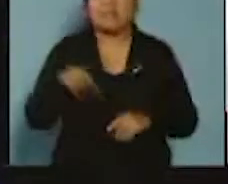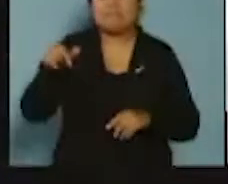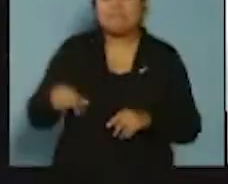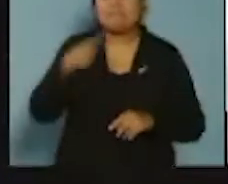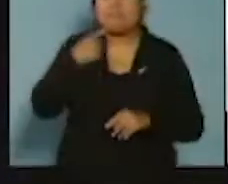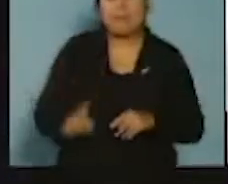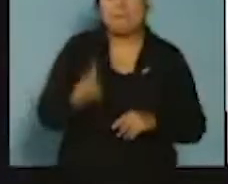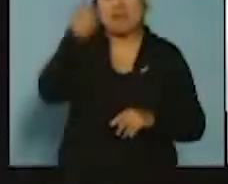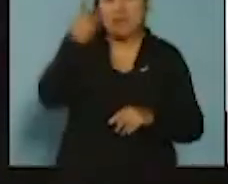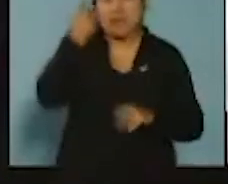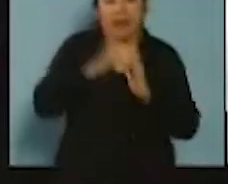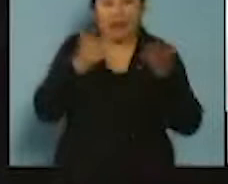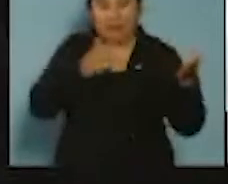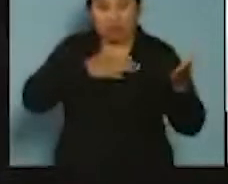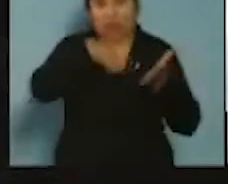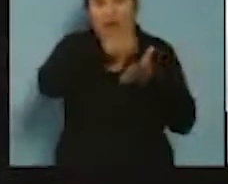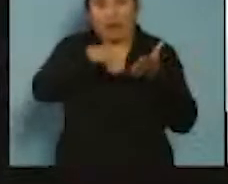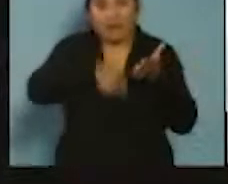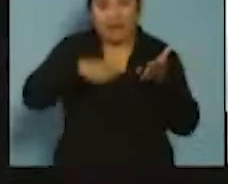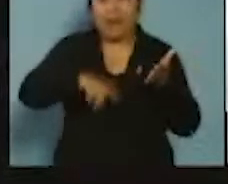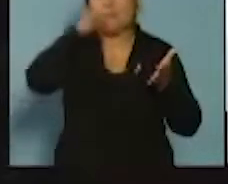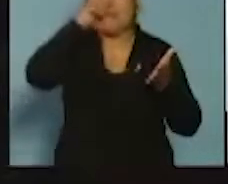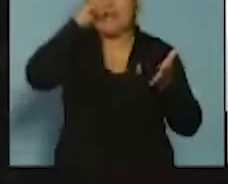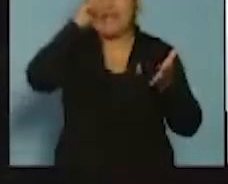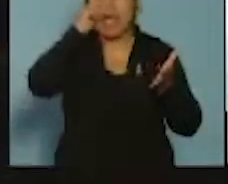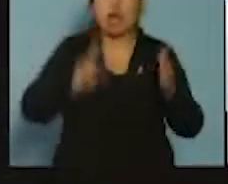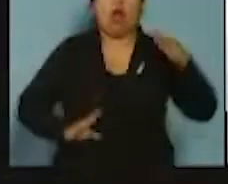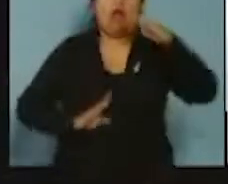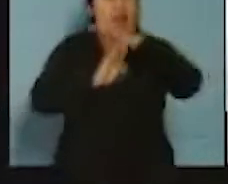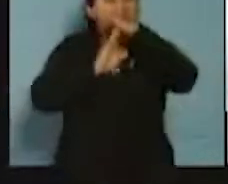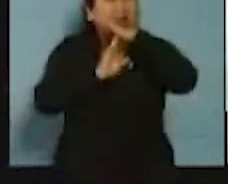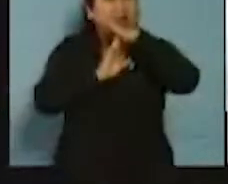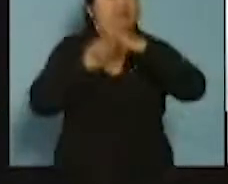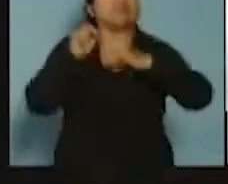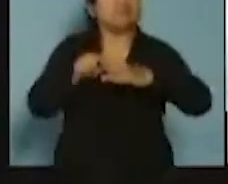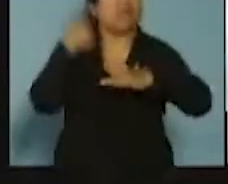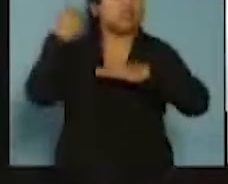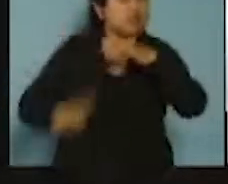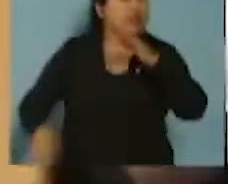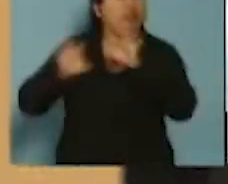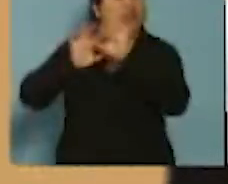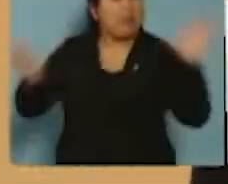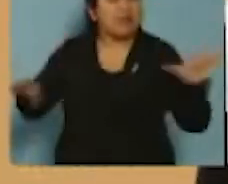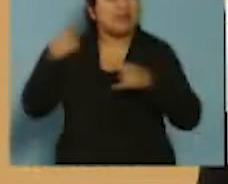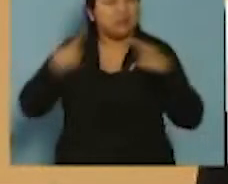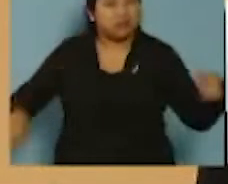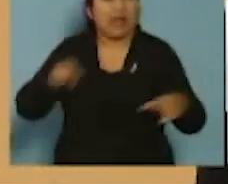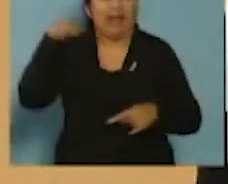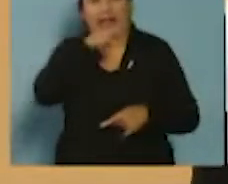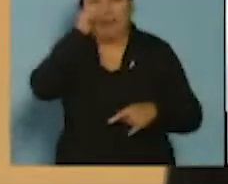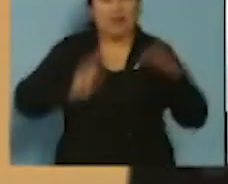manuel belgrano líder de la revolución digamos para ubicar claramente quién fue el día de la revolución yo siempre hago una pregunta